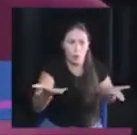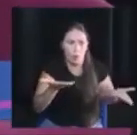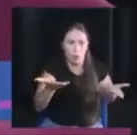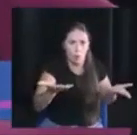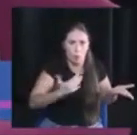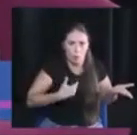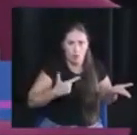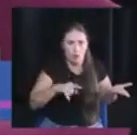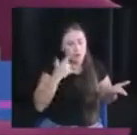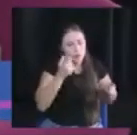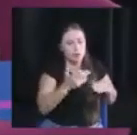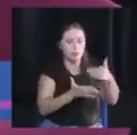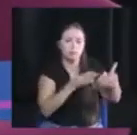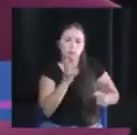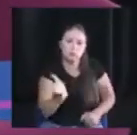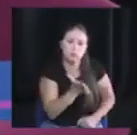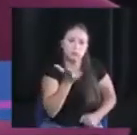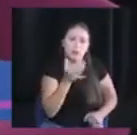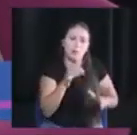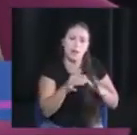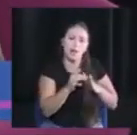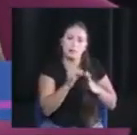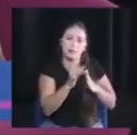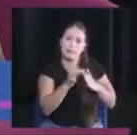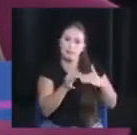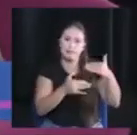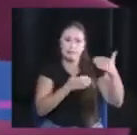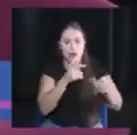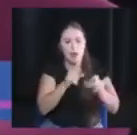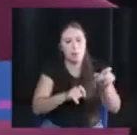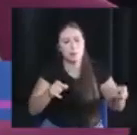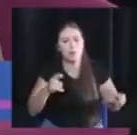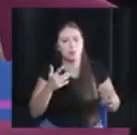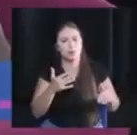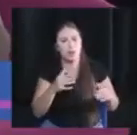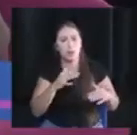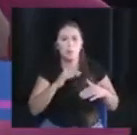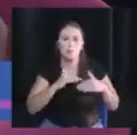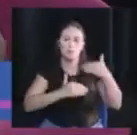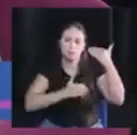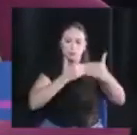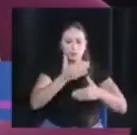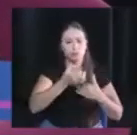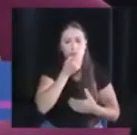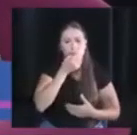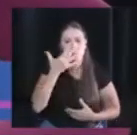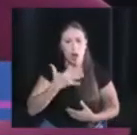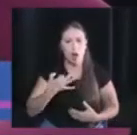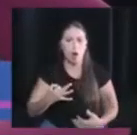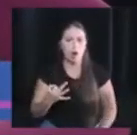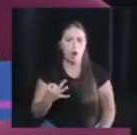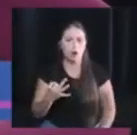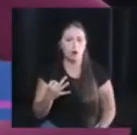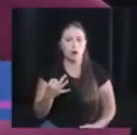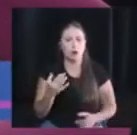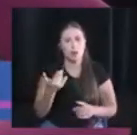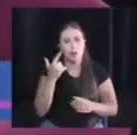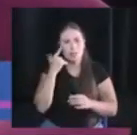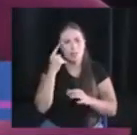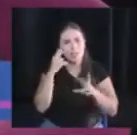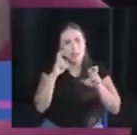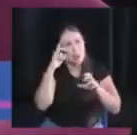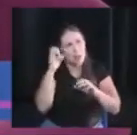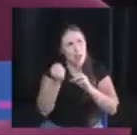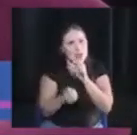más conocimiento, con más calificación de la gente, con más frugalidad y con una agenda innovadora